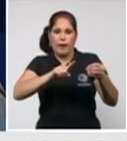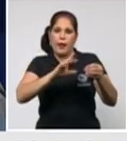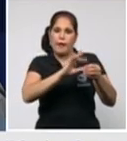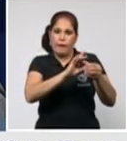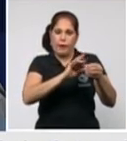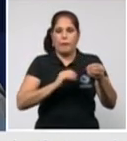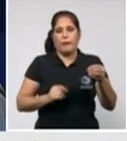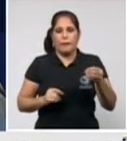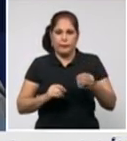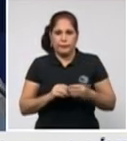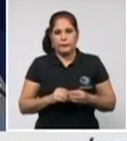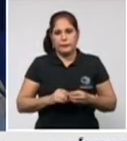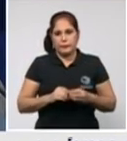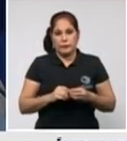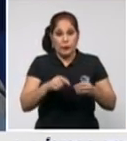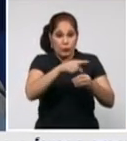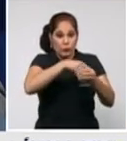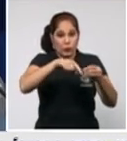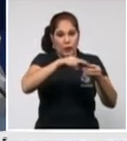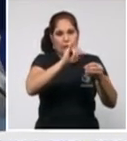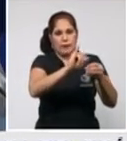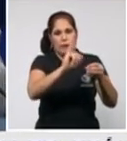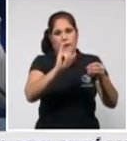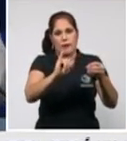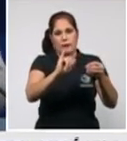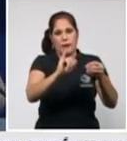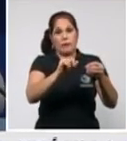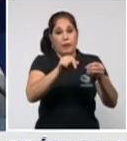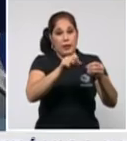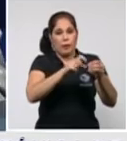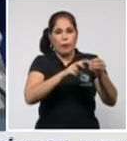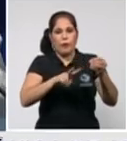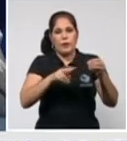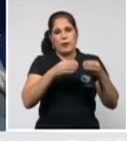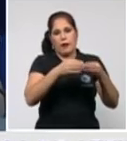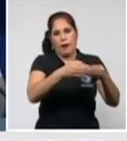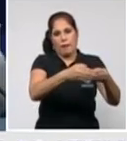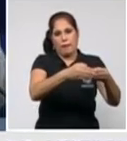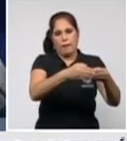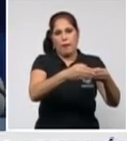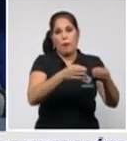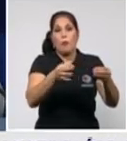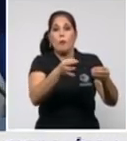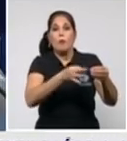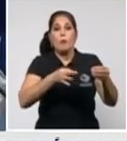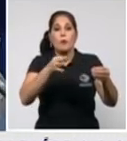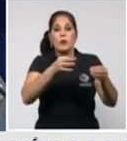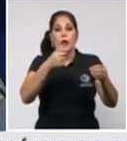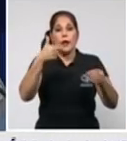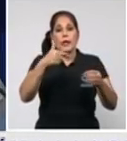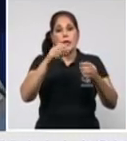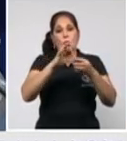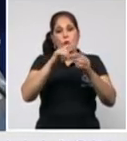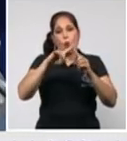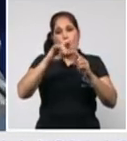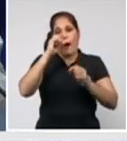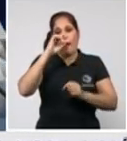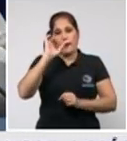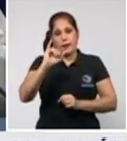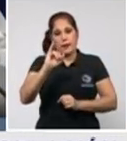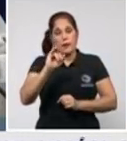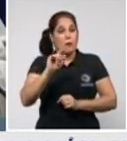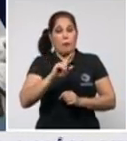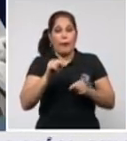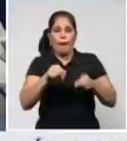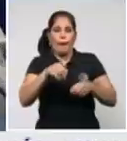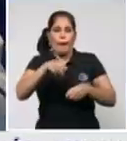la COVID-19, que ese caso es de la provincia de Granma, del municipio Jiguaní, pero que no es